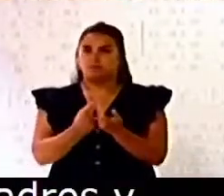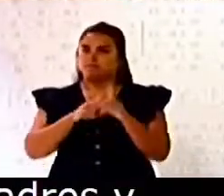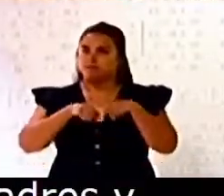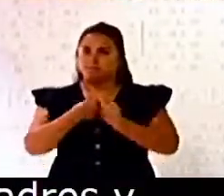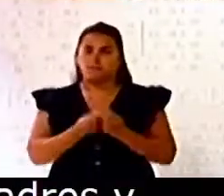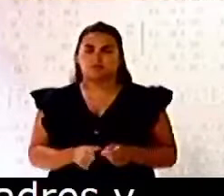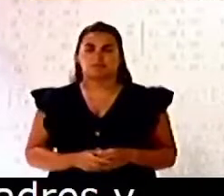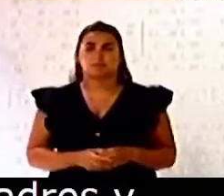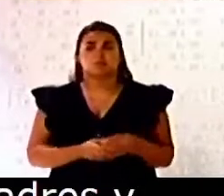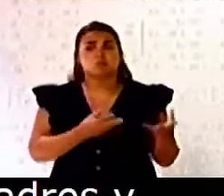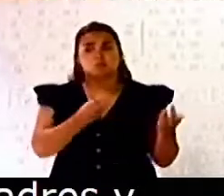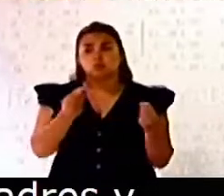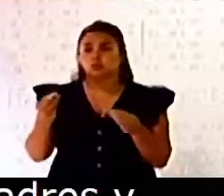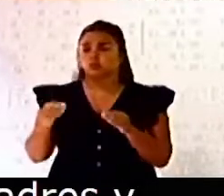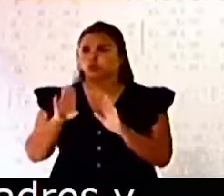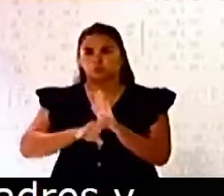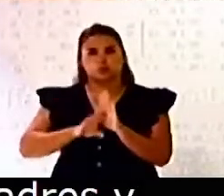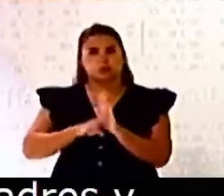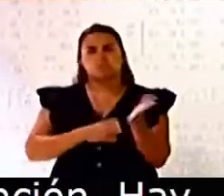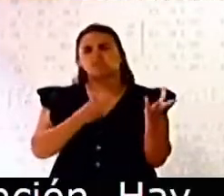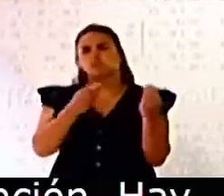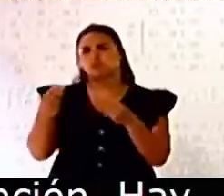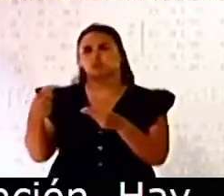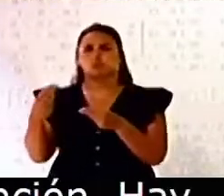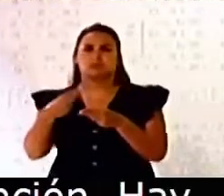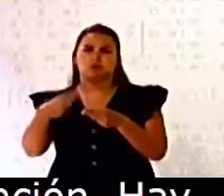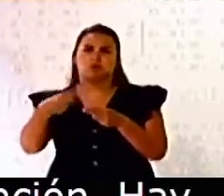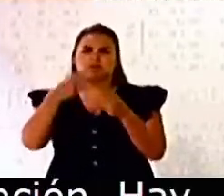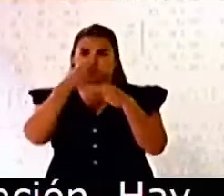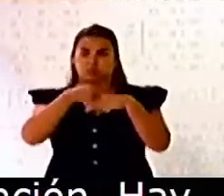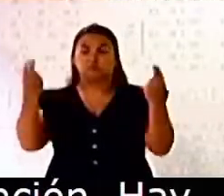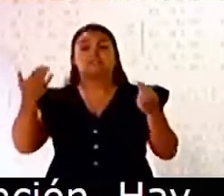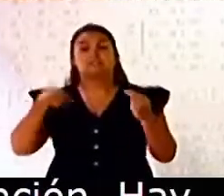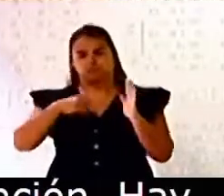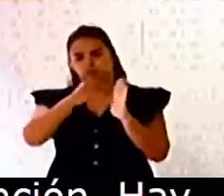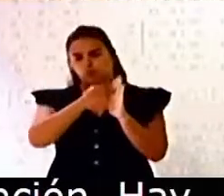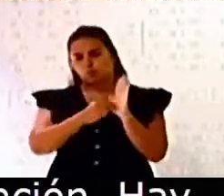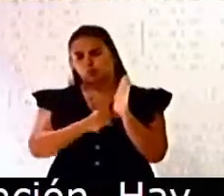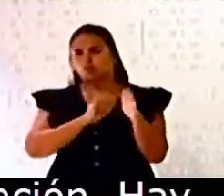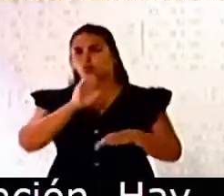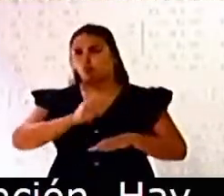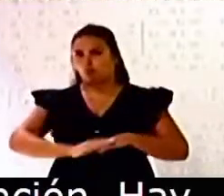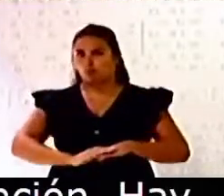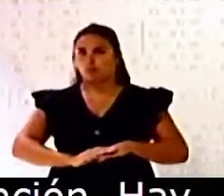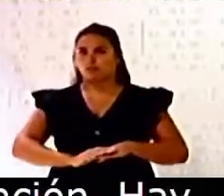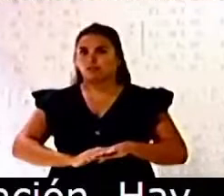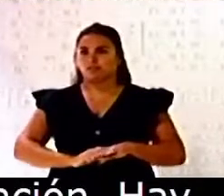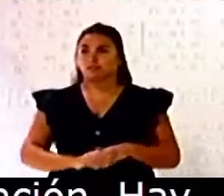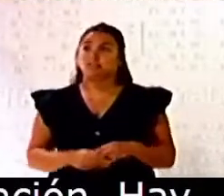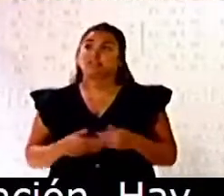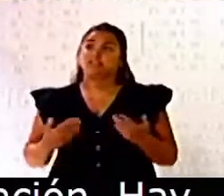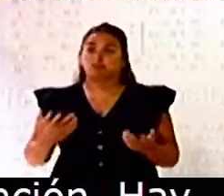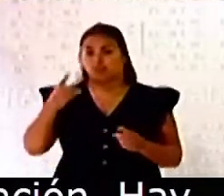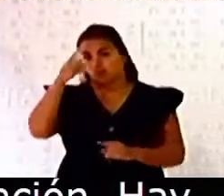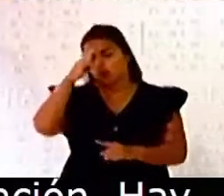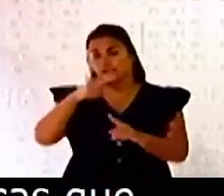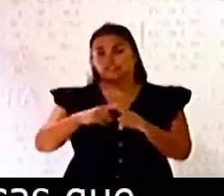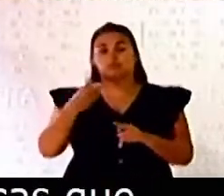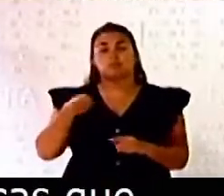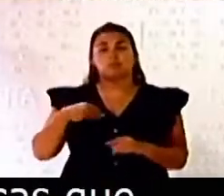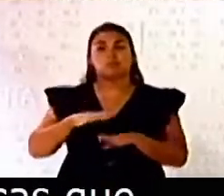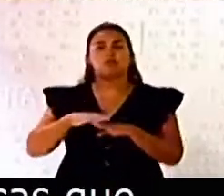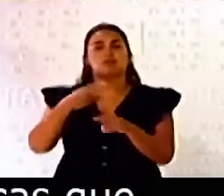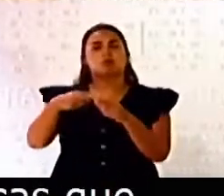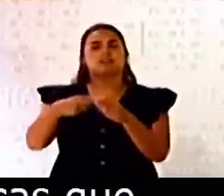Hay muchos programas y muchas políticas públicas que van ya en este orden y que persiguen ese objetivo de